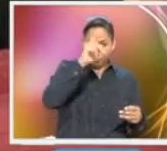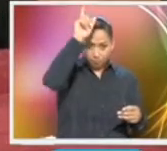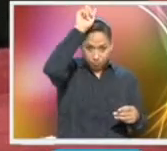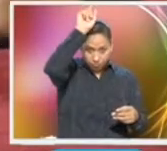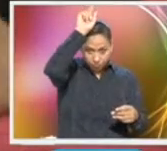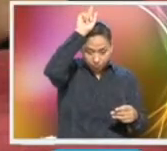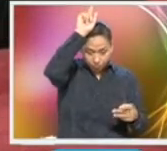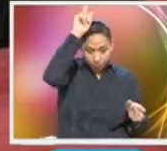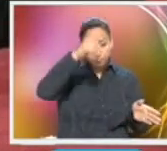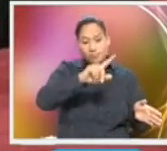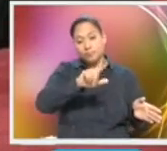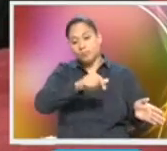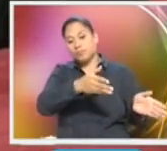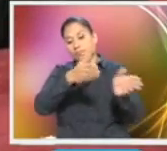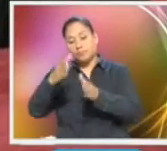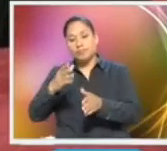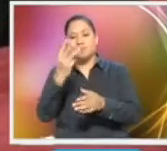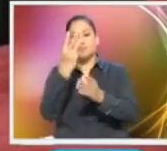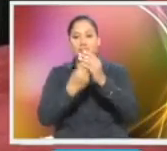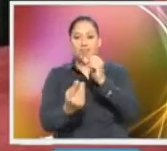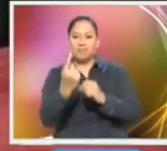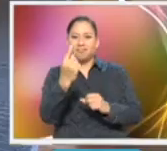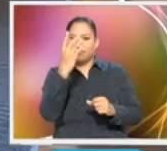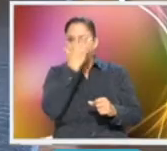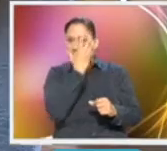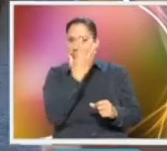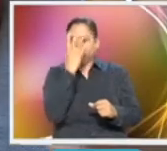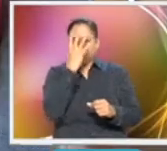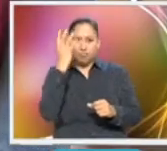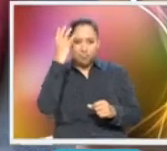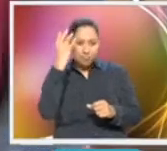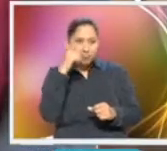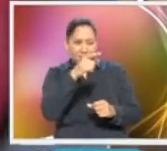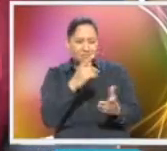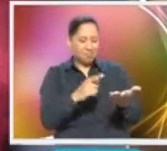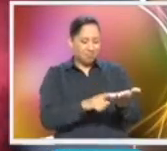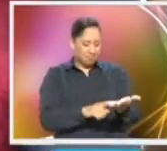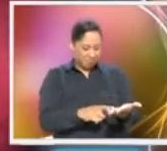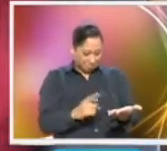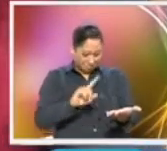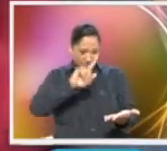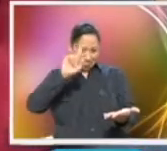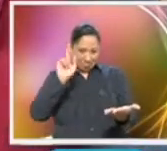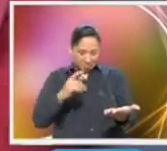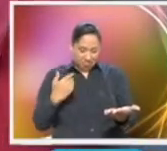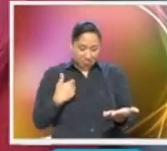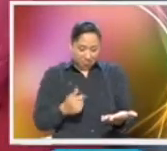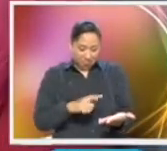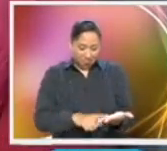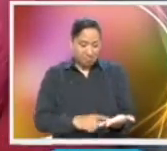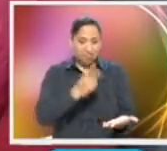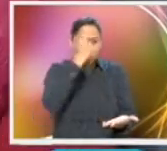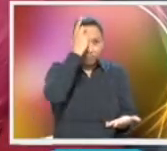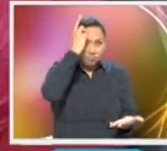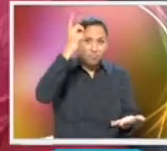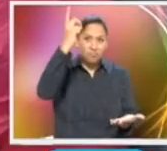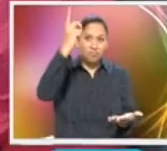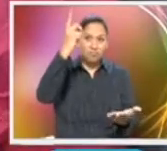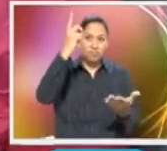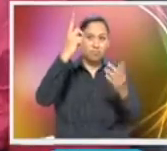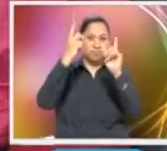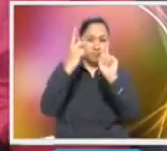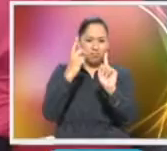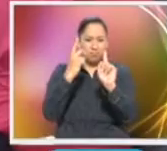Ok. ¿Por qué es la Santísima Trinidad? Porque es el siguiente misterio que hay que entender del Dios uno y trino.